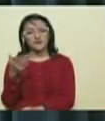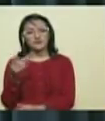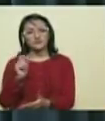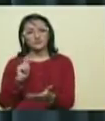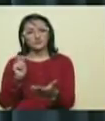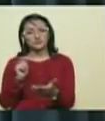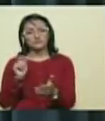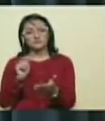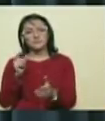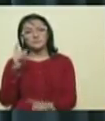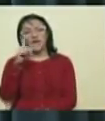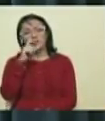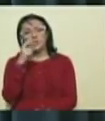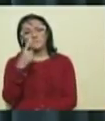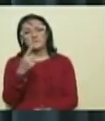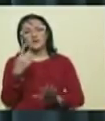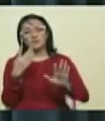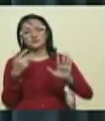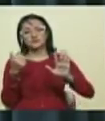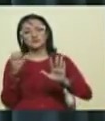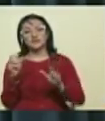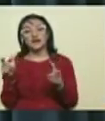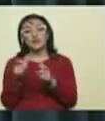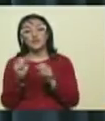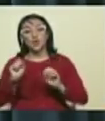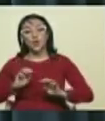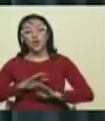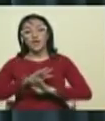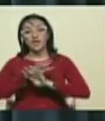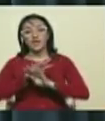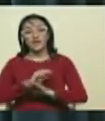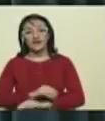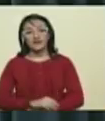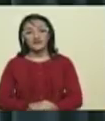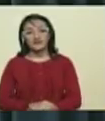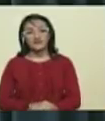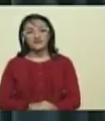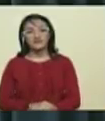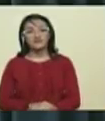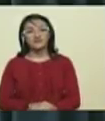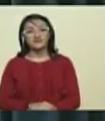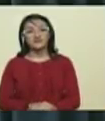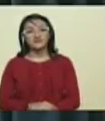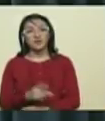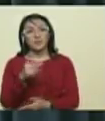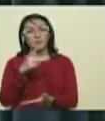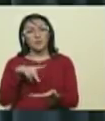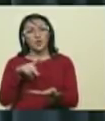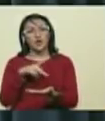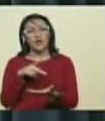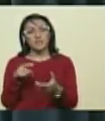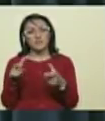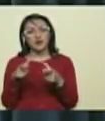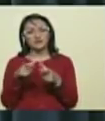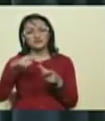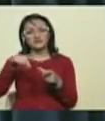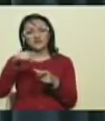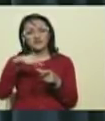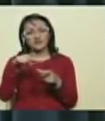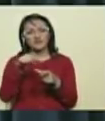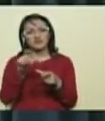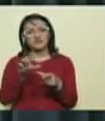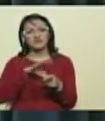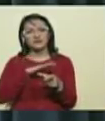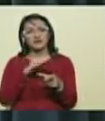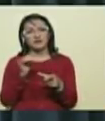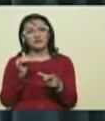en 1960, se llama Reunión de la OEA. Por cierto, este poema está en un disco muy grato de Pablo Neruda, a